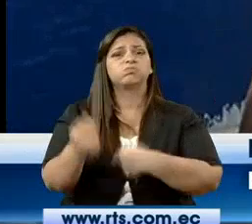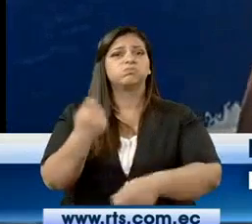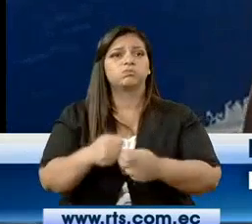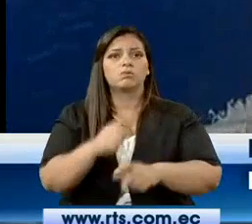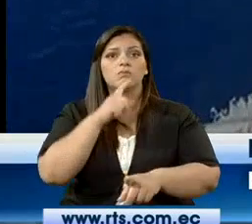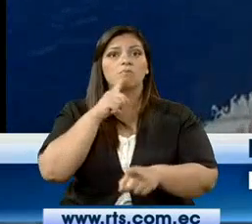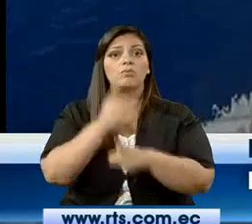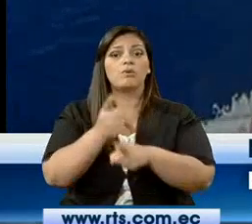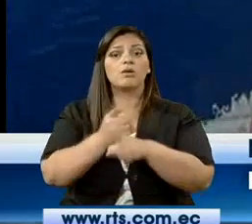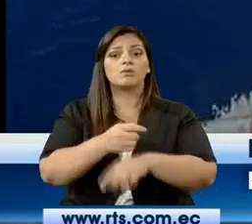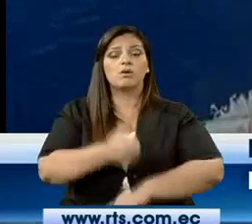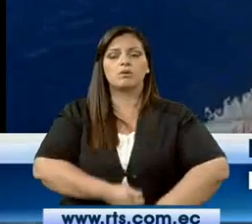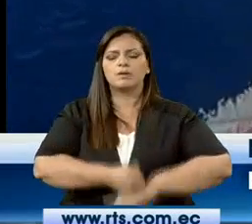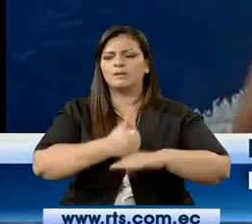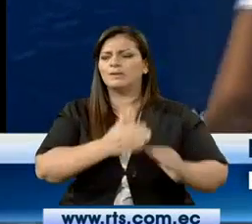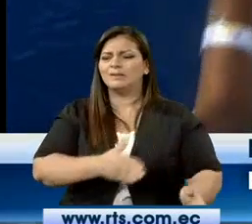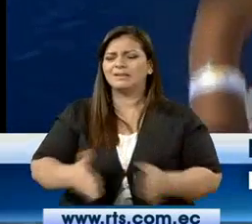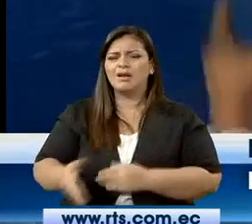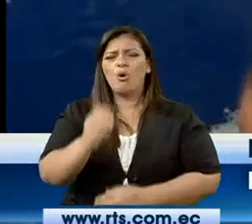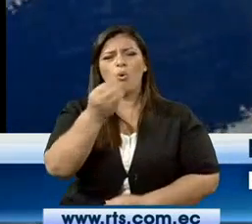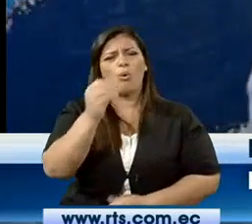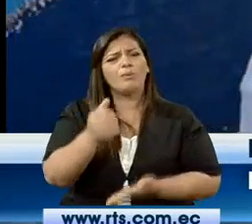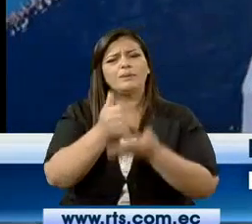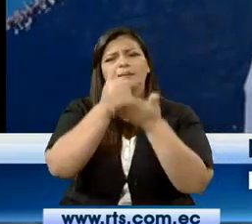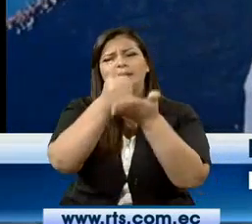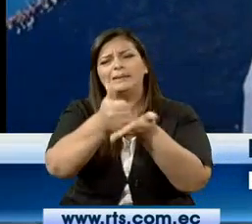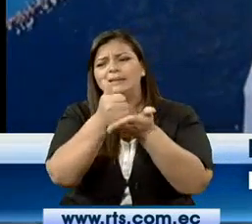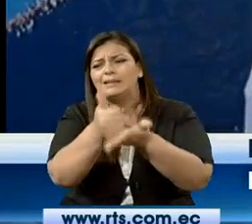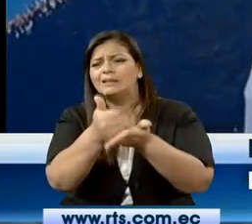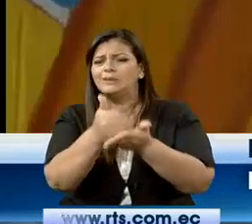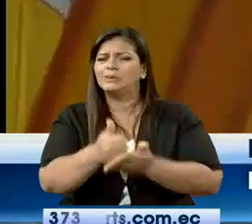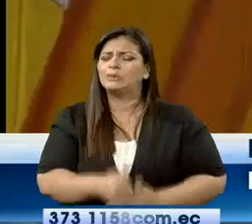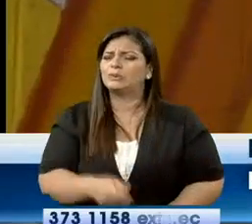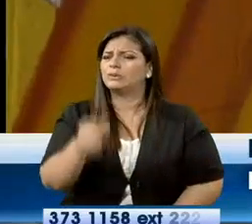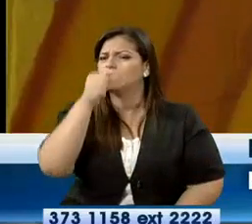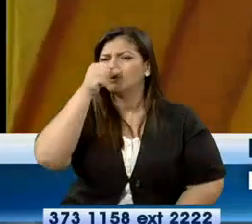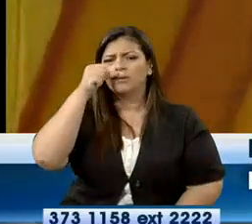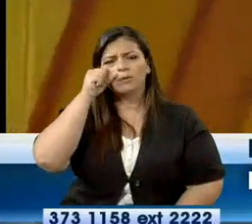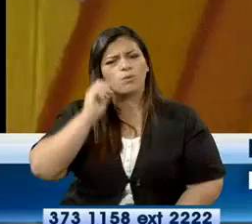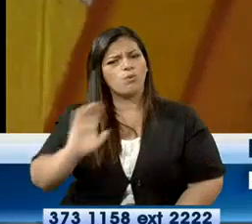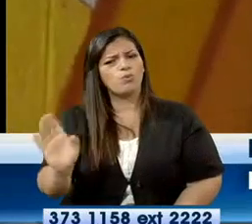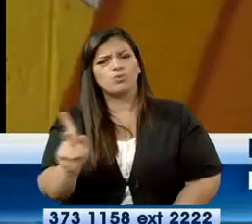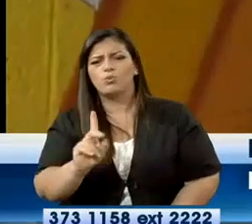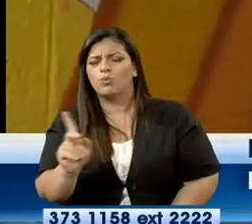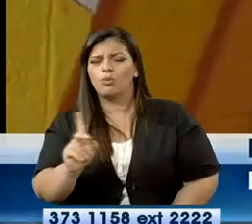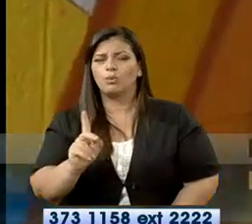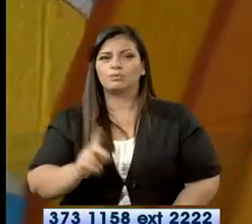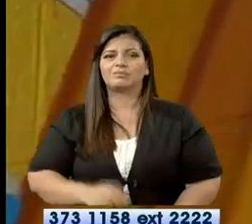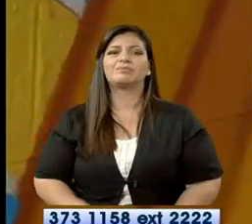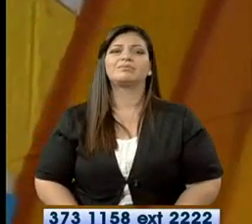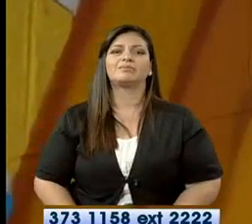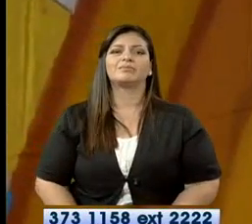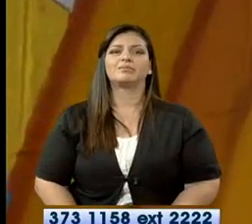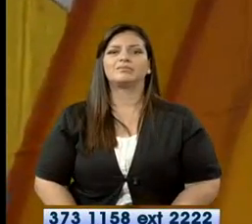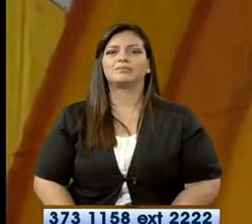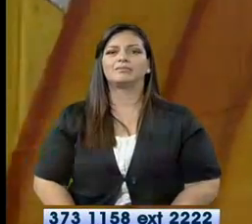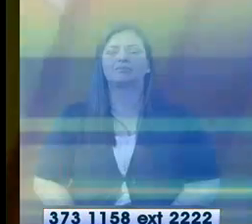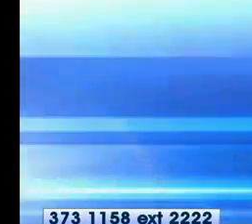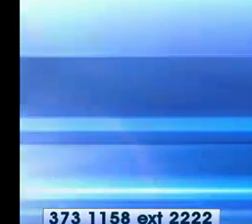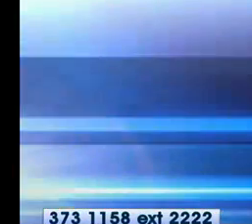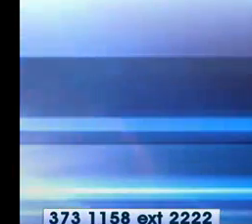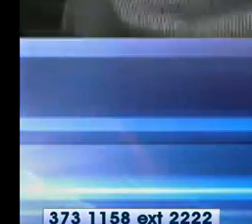cómo ganar esta batalla con ayuda de los propios jóvenes. Informó Luxiola Salazar.